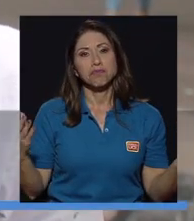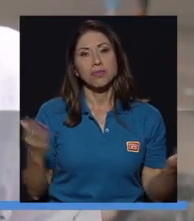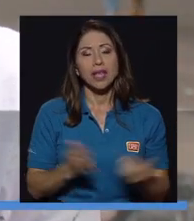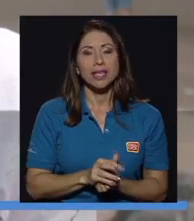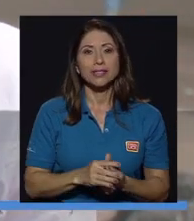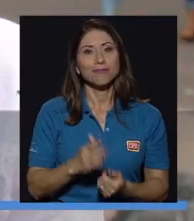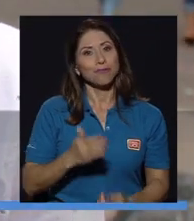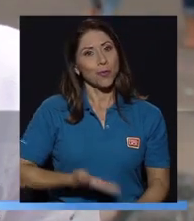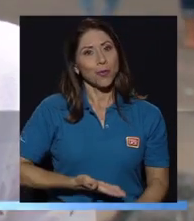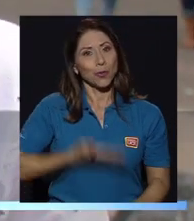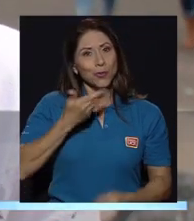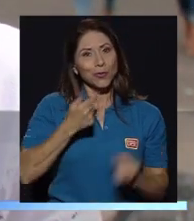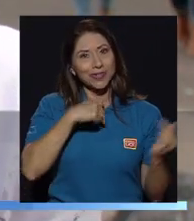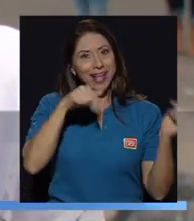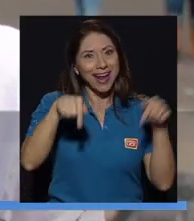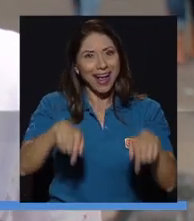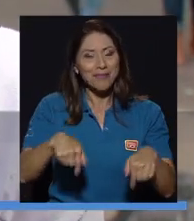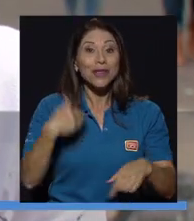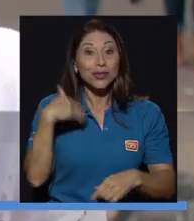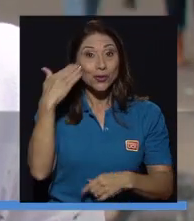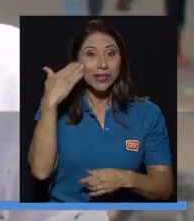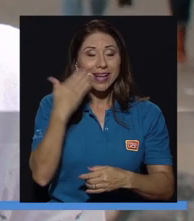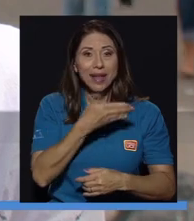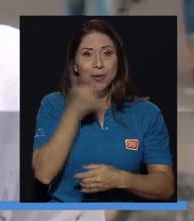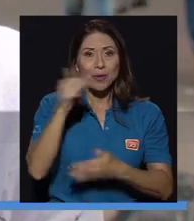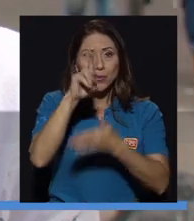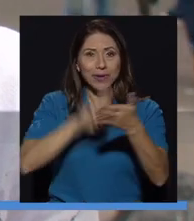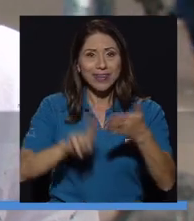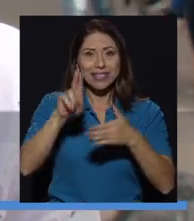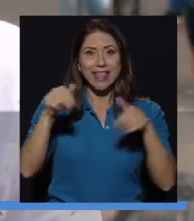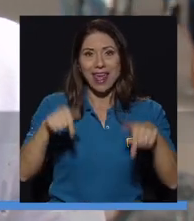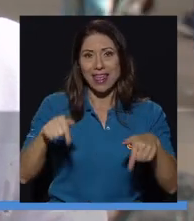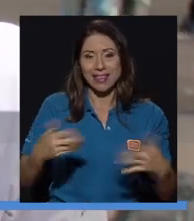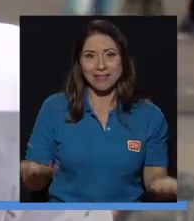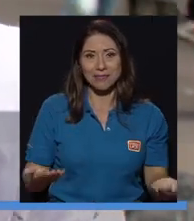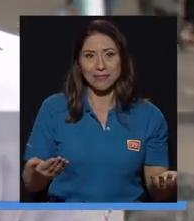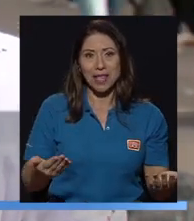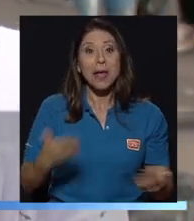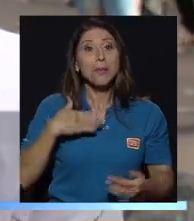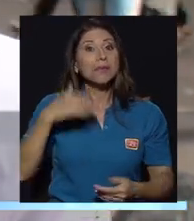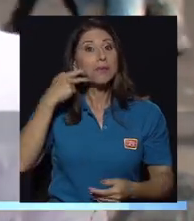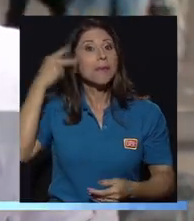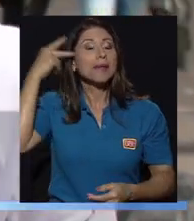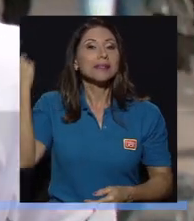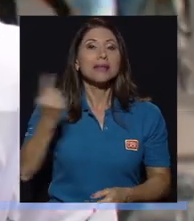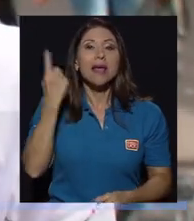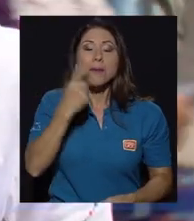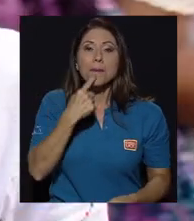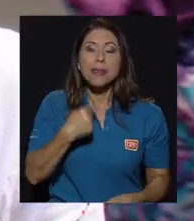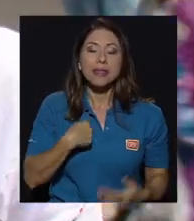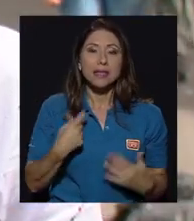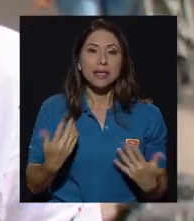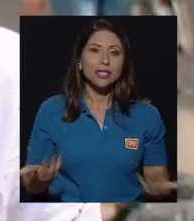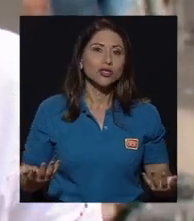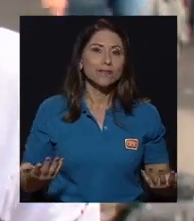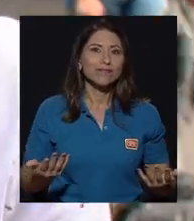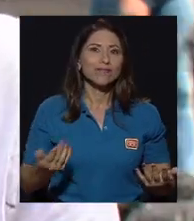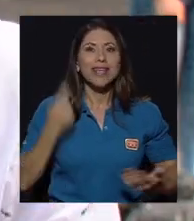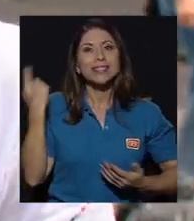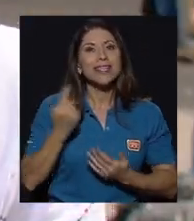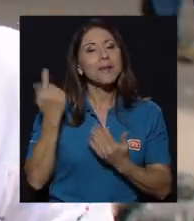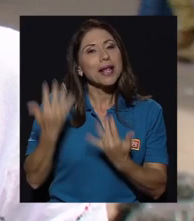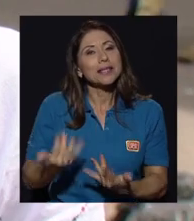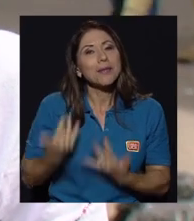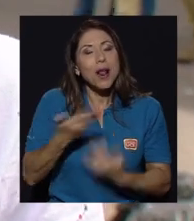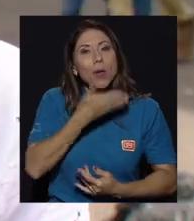sea, es un orgullo estar acá, la verdad. Yo sé que es la mejor universidad y no sé, mis papás siempre me han dicho que, o sea,